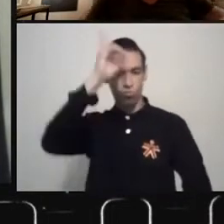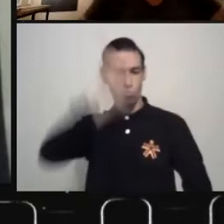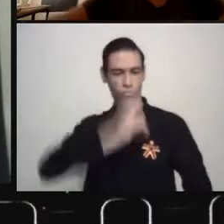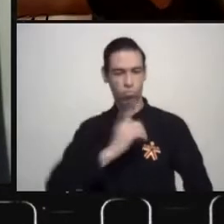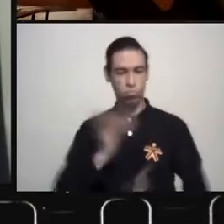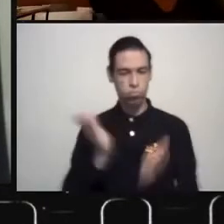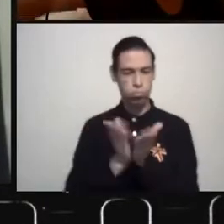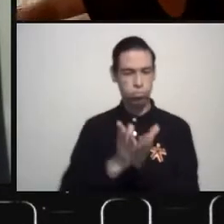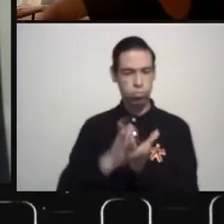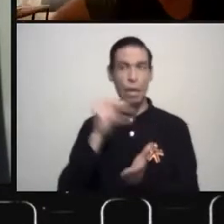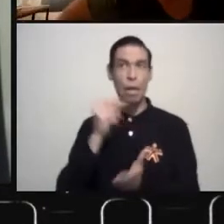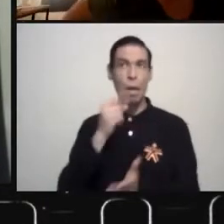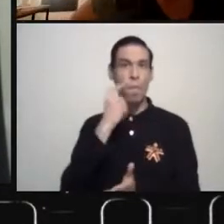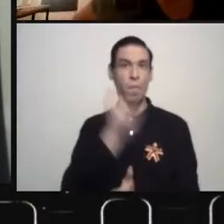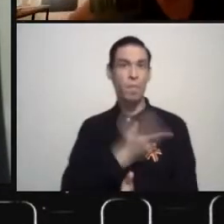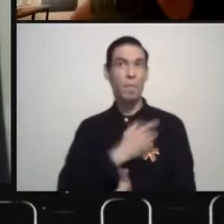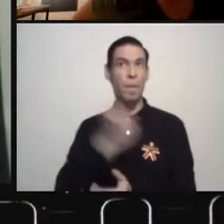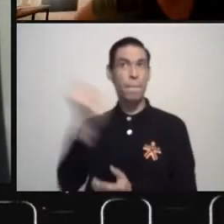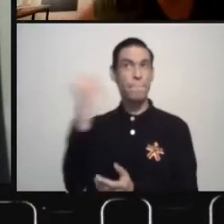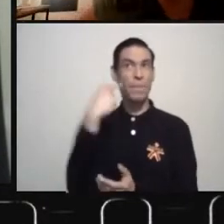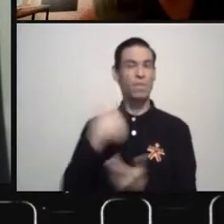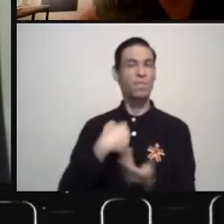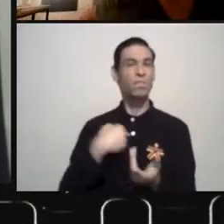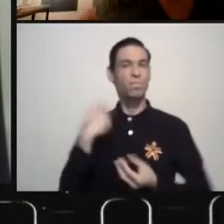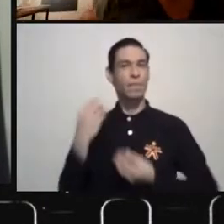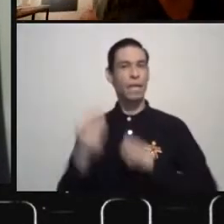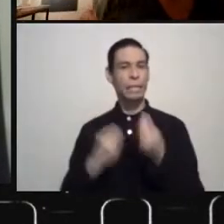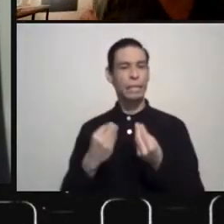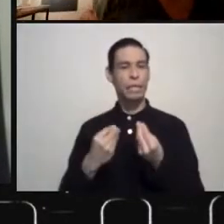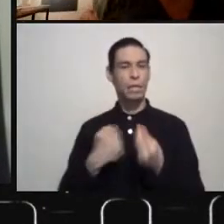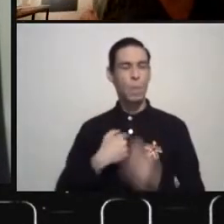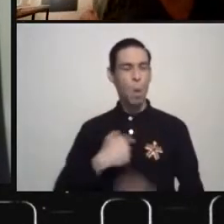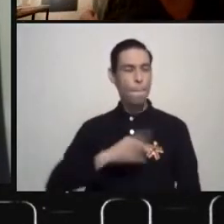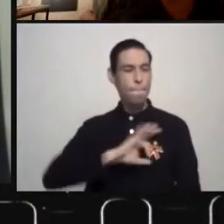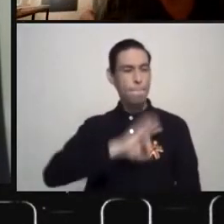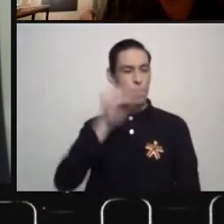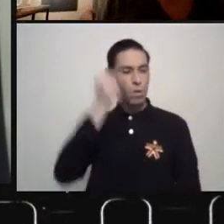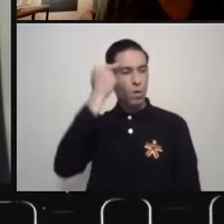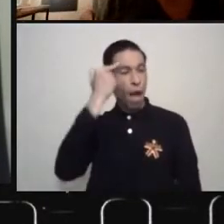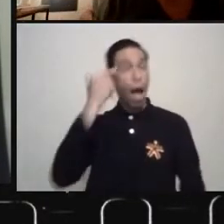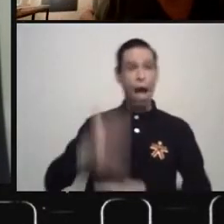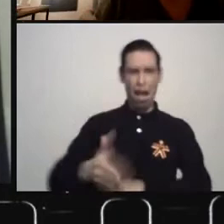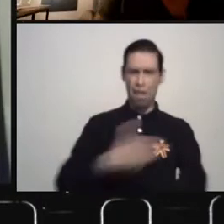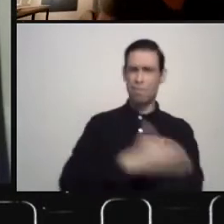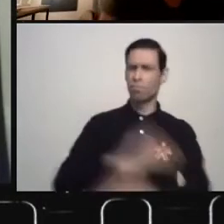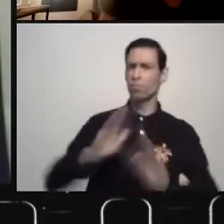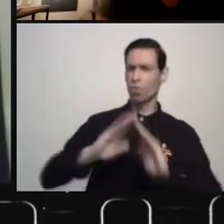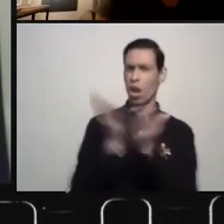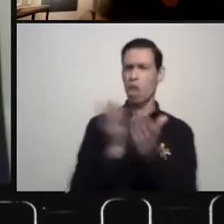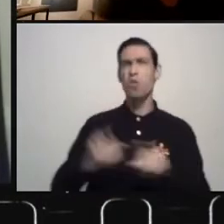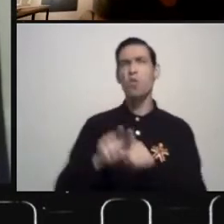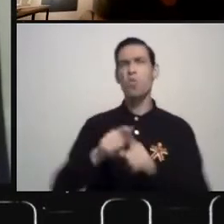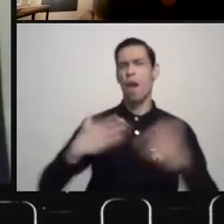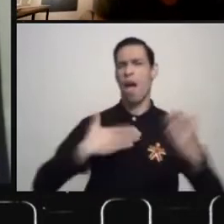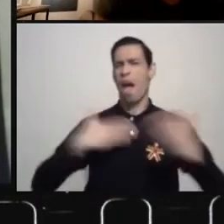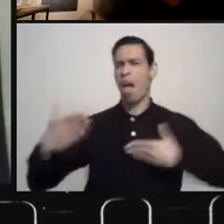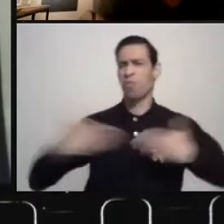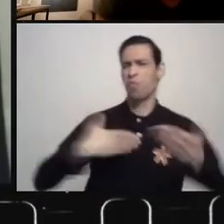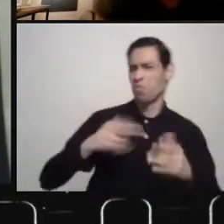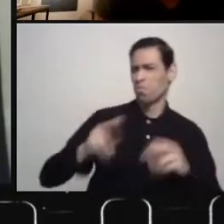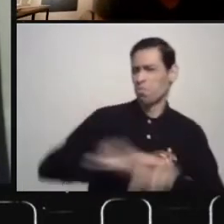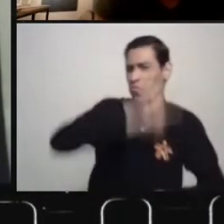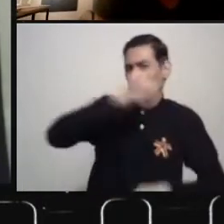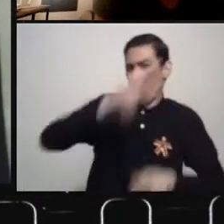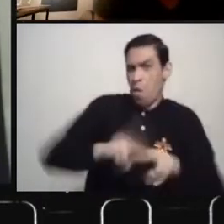¿qué va a hacer? Y yo nunca había pensado en eso. Había actuado en el grupo de teatro del colegio y pensé de pronto que iba a ser actor